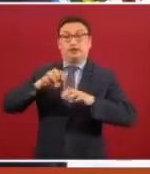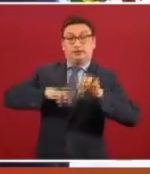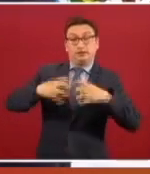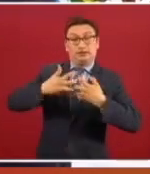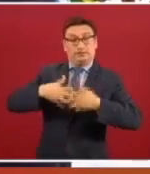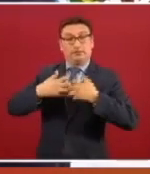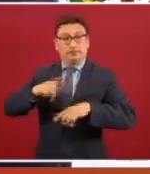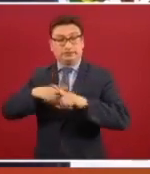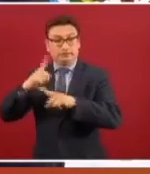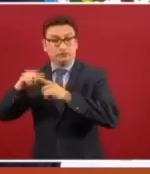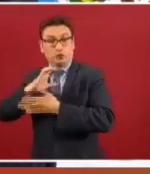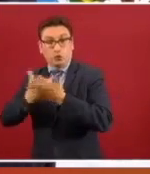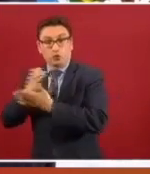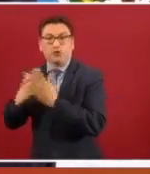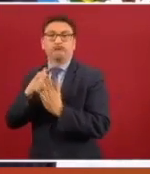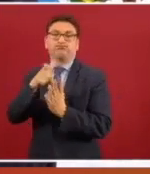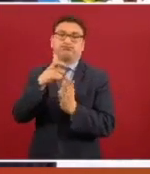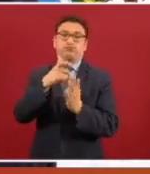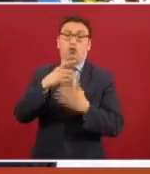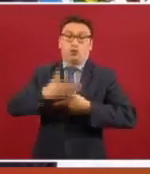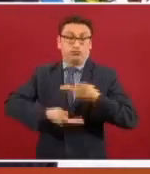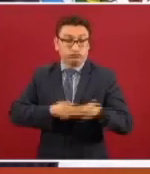constructoras o de servicios.